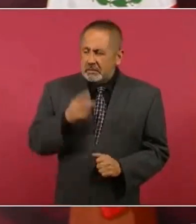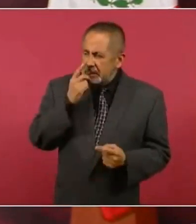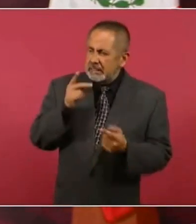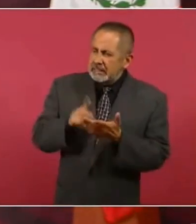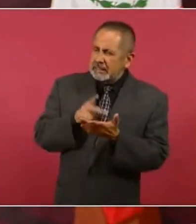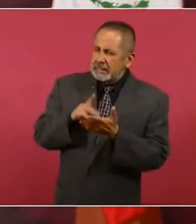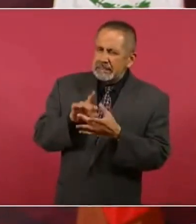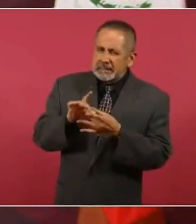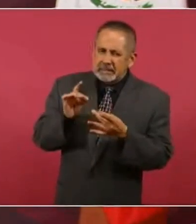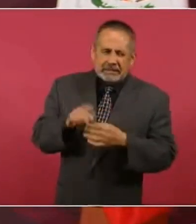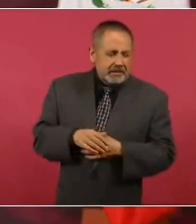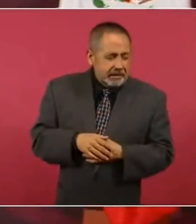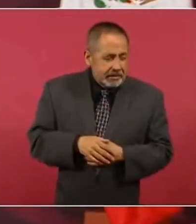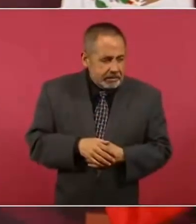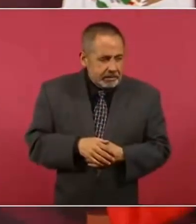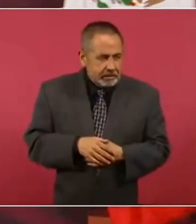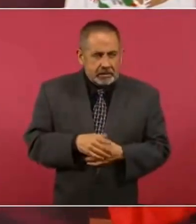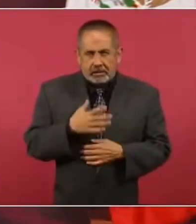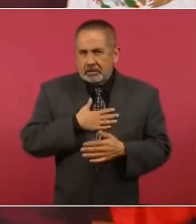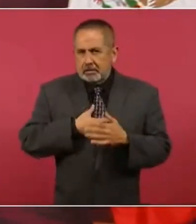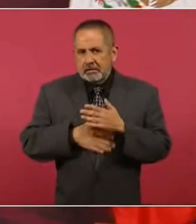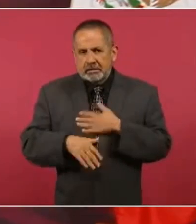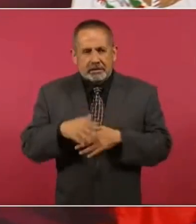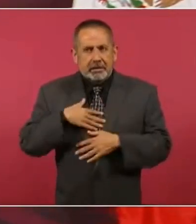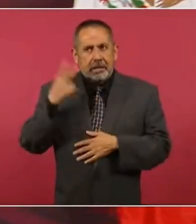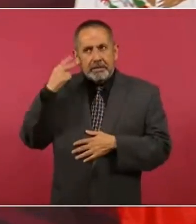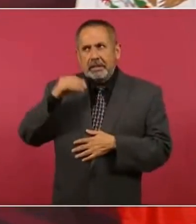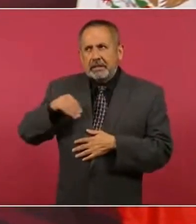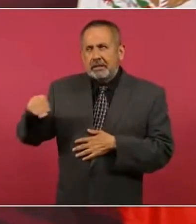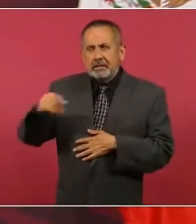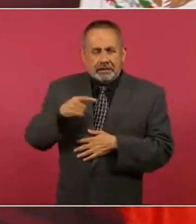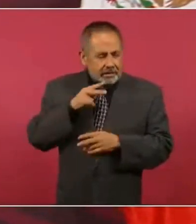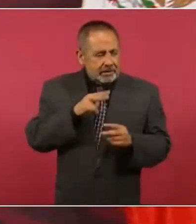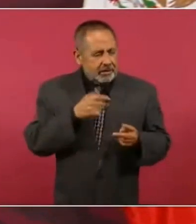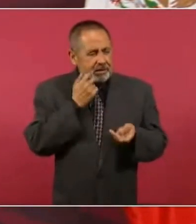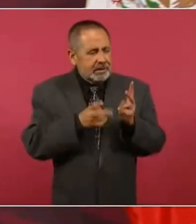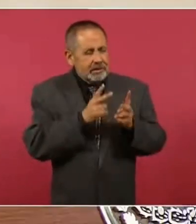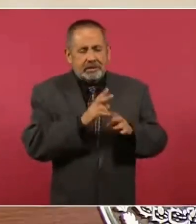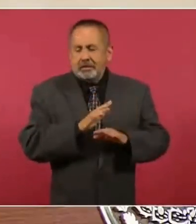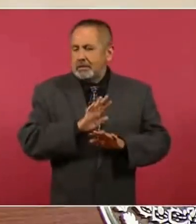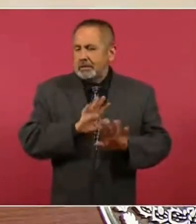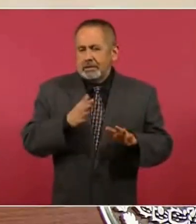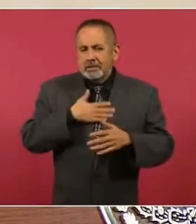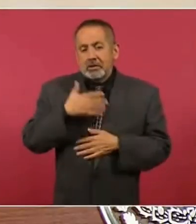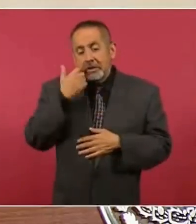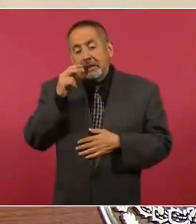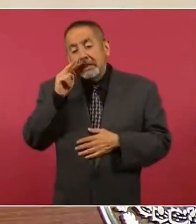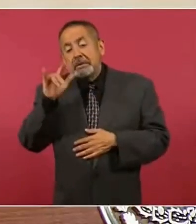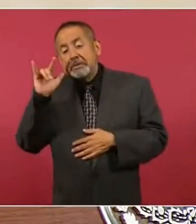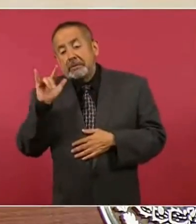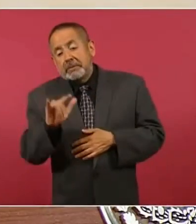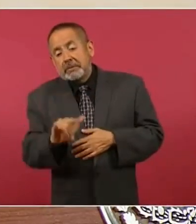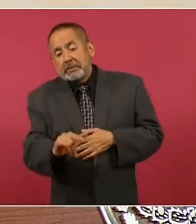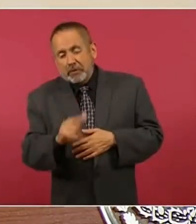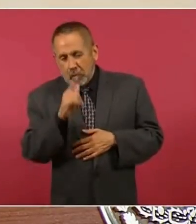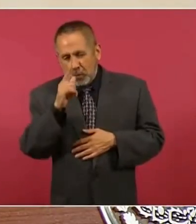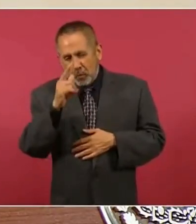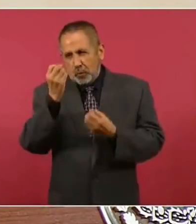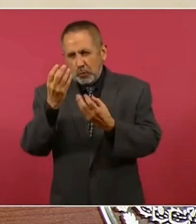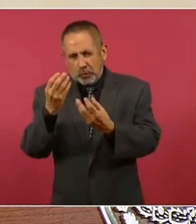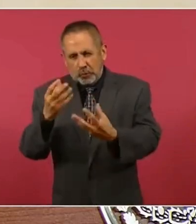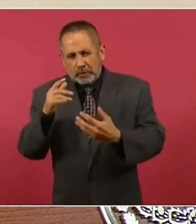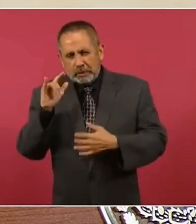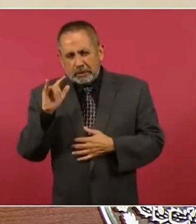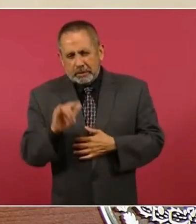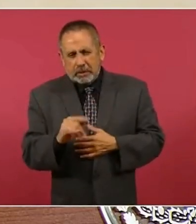me decía, y yo ya cansado también de las giras y eso, yo no quería hablar, yo quería ver cómo aterrizaban en la noche.